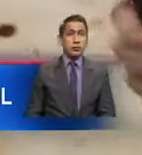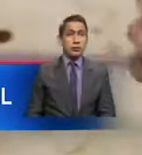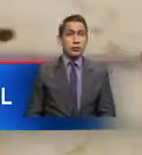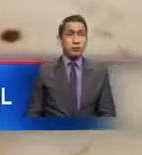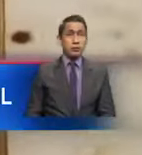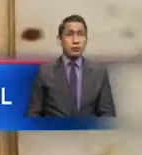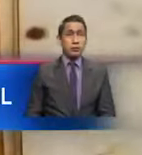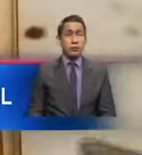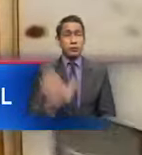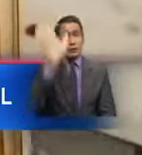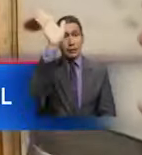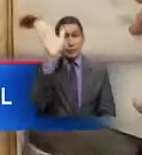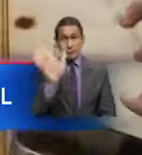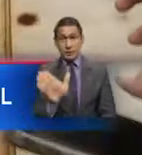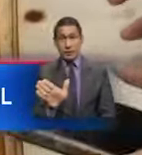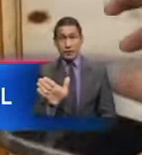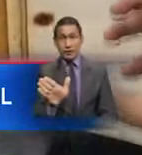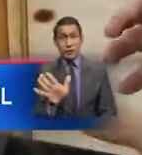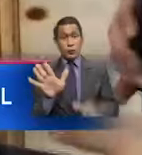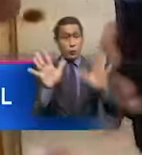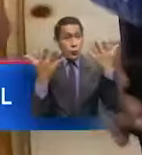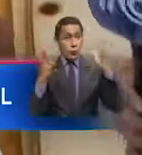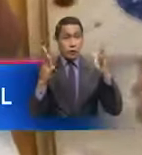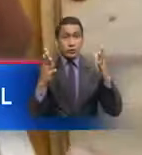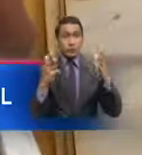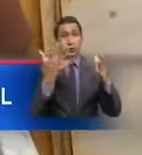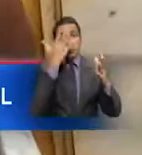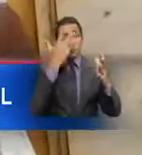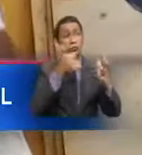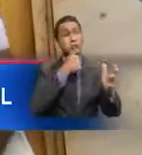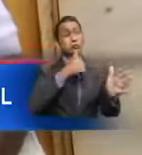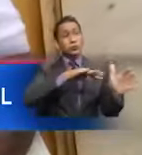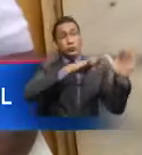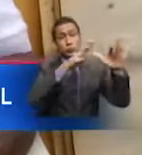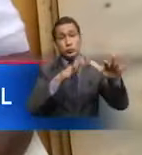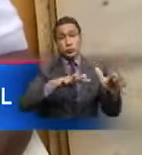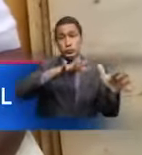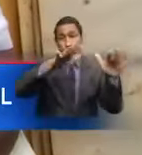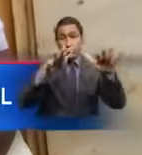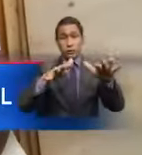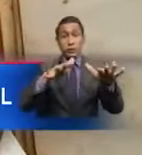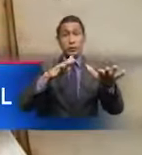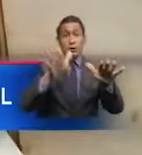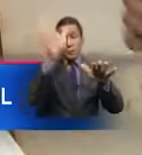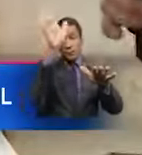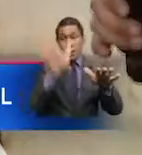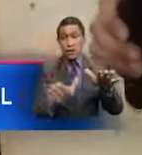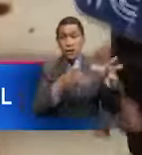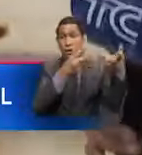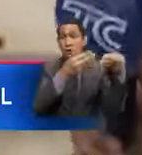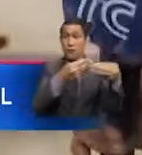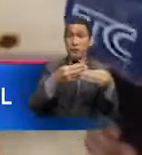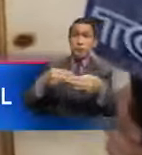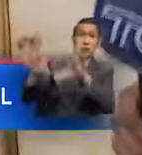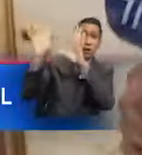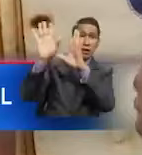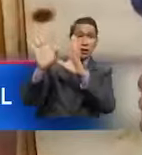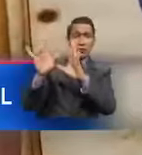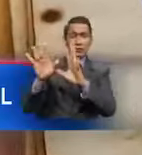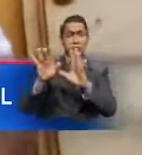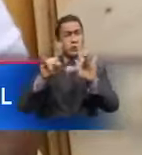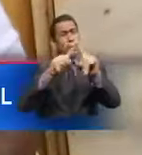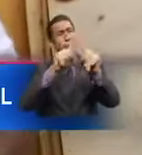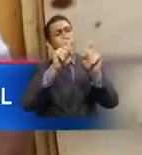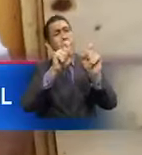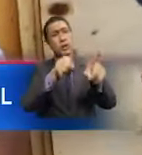la corriente. Sí, justo eso reportamos hace un rato, claro. Y lo que nos preguntamos es que si usted prácticamente se ha quedado en la nada. No tengo nada. Le pregunto a usted, ¿qué va a